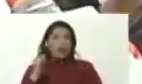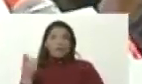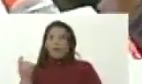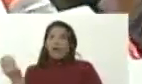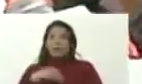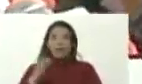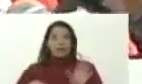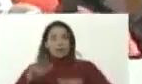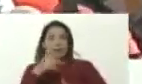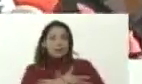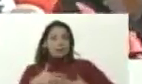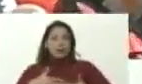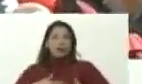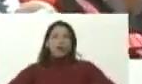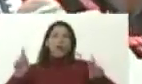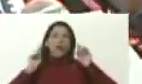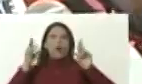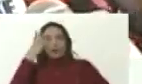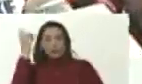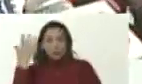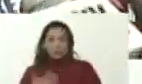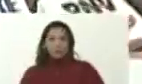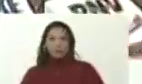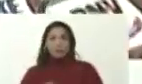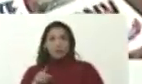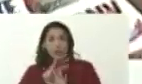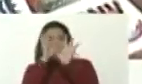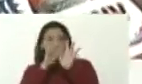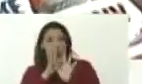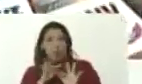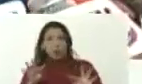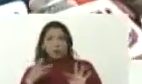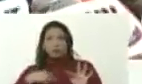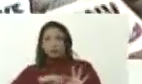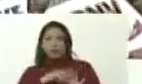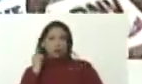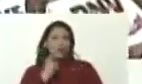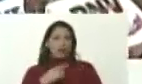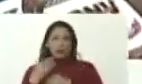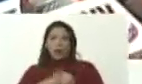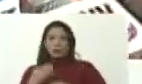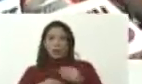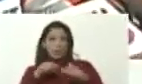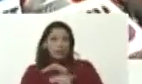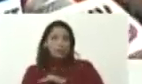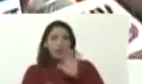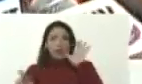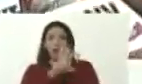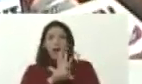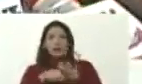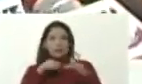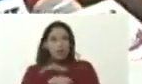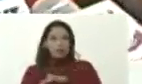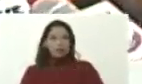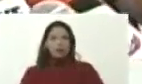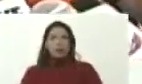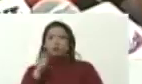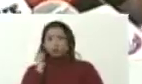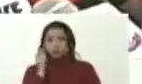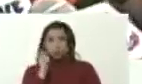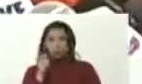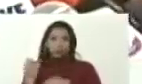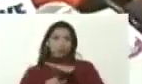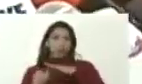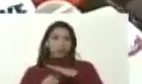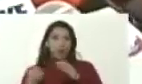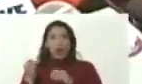a los 13 millones, Dios mediante. Esos son mecanismos que nosotros debemos hacer dentro del marco legal, dentro del marco institucional.